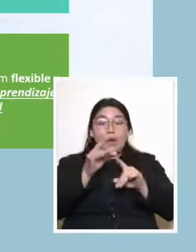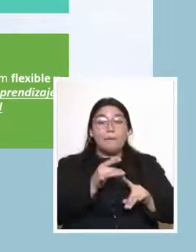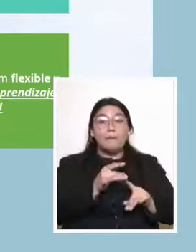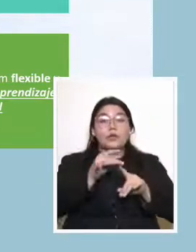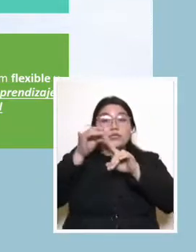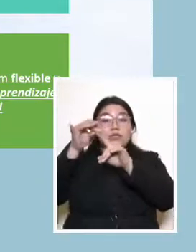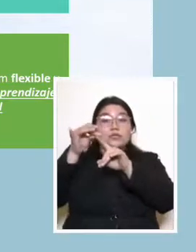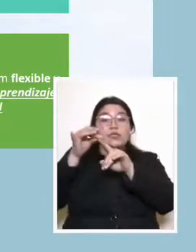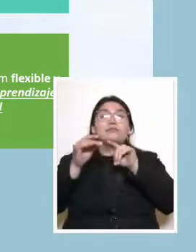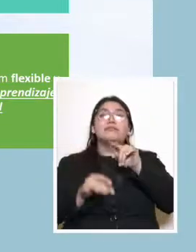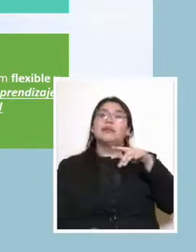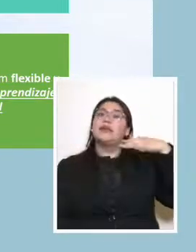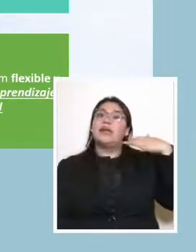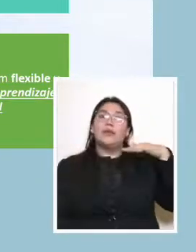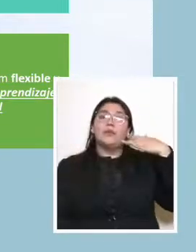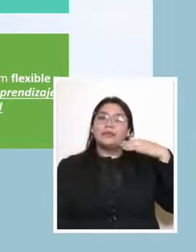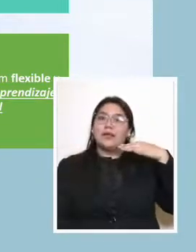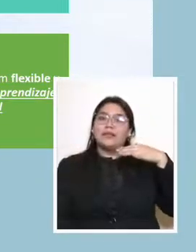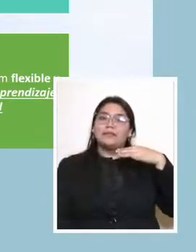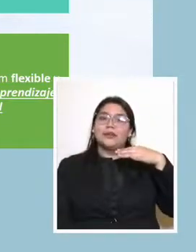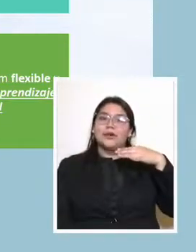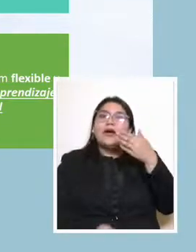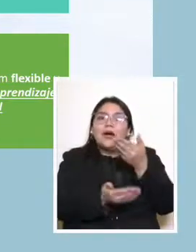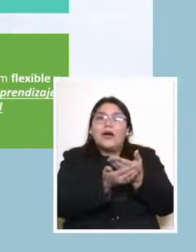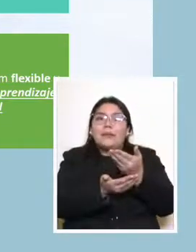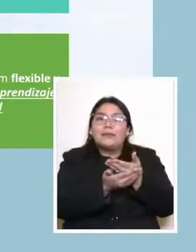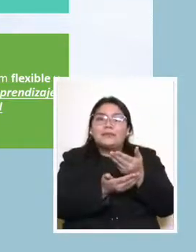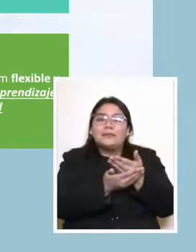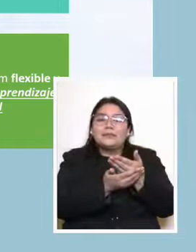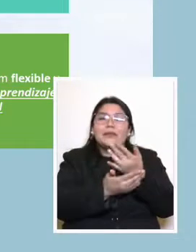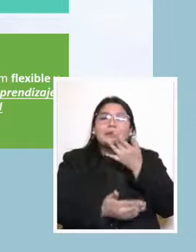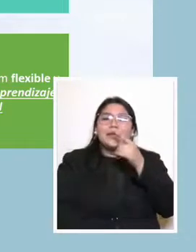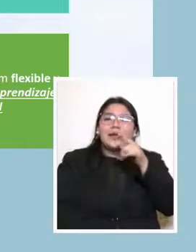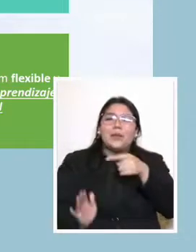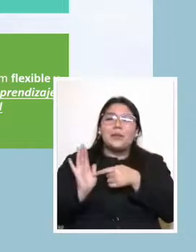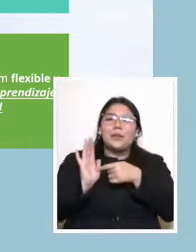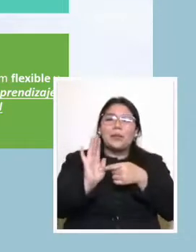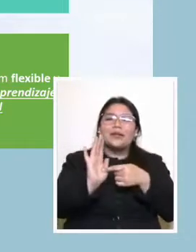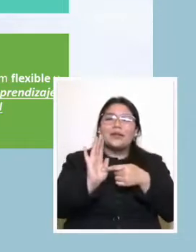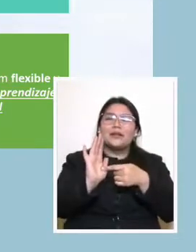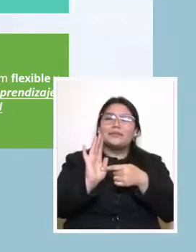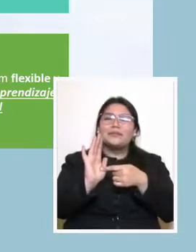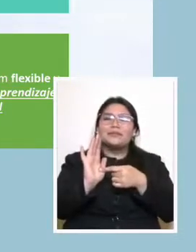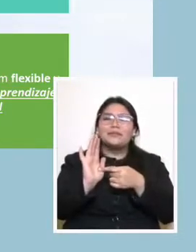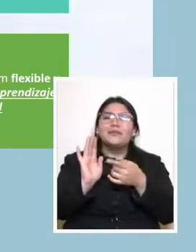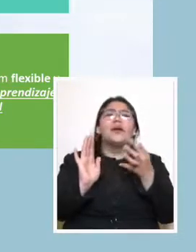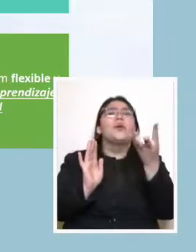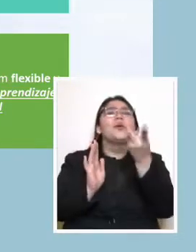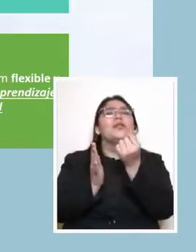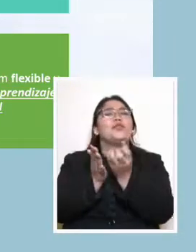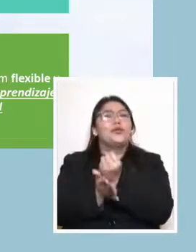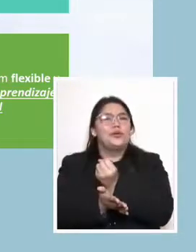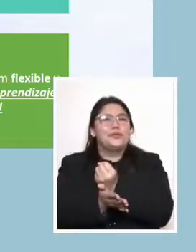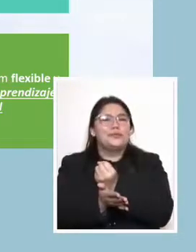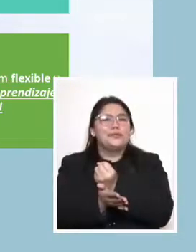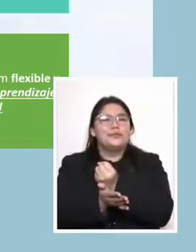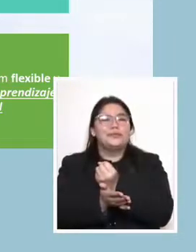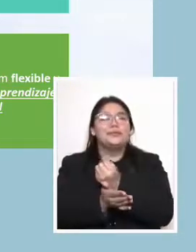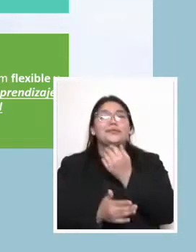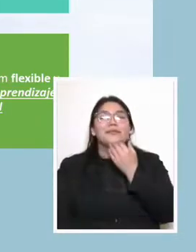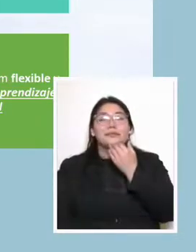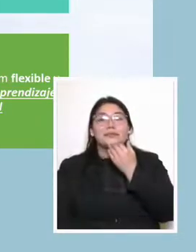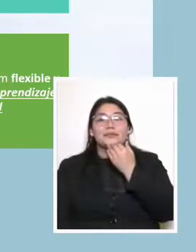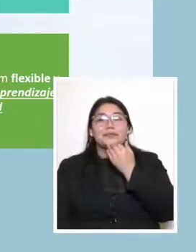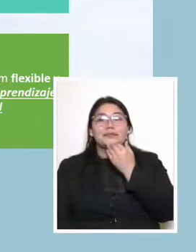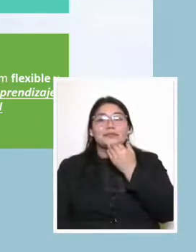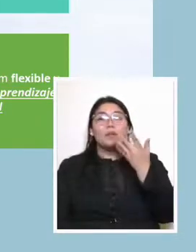poder valorarla y recogerla, ¿no?, en términos de cuánto se alcanzó a hacer, especialmente a través, ¿no es cierto?, de la experiencia con